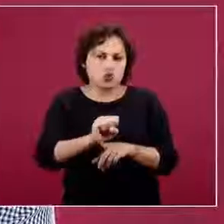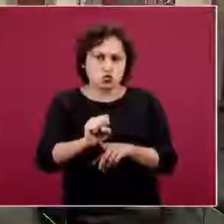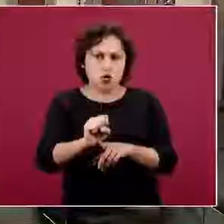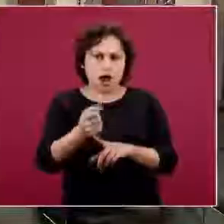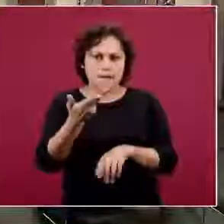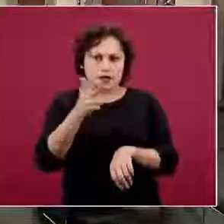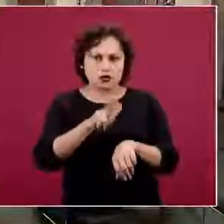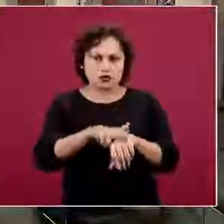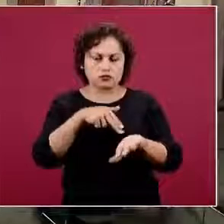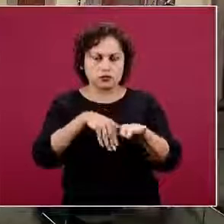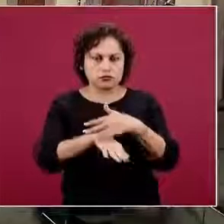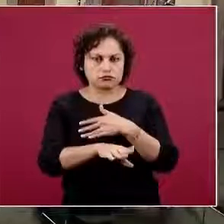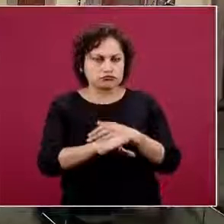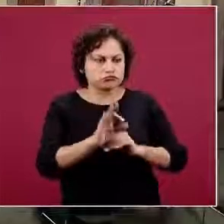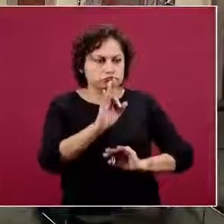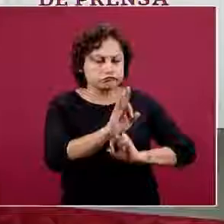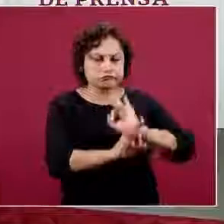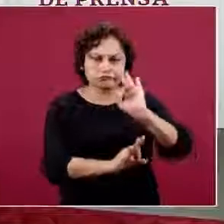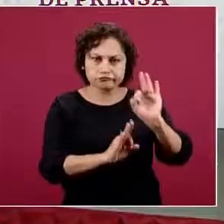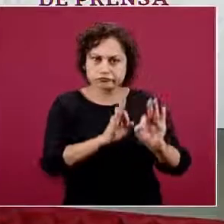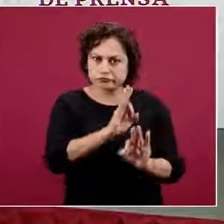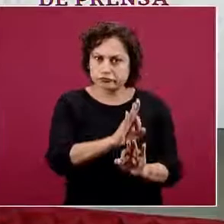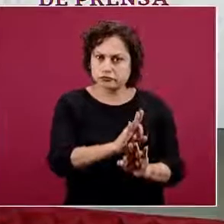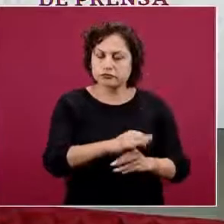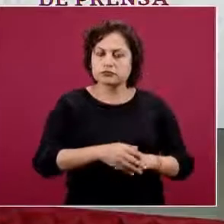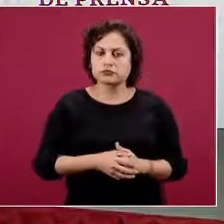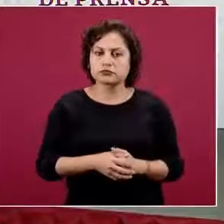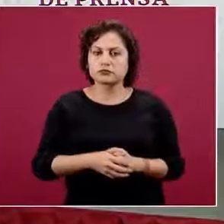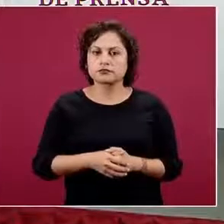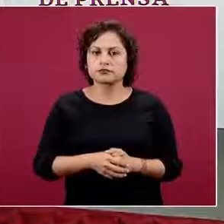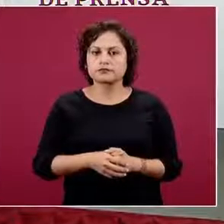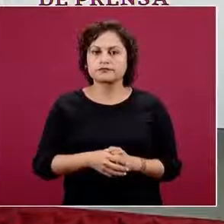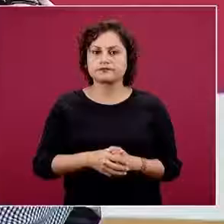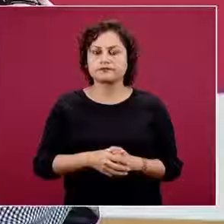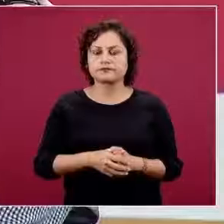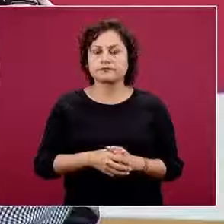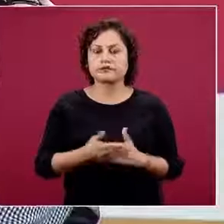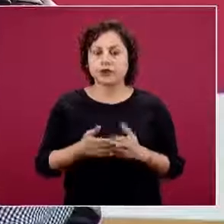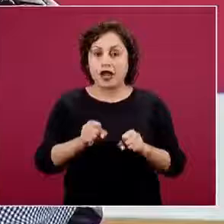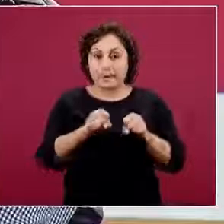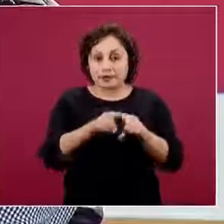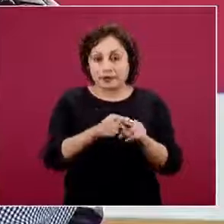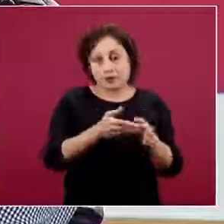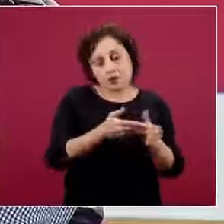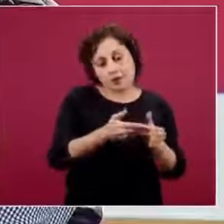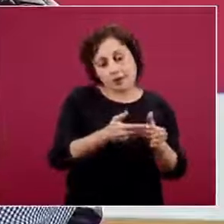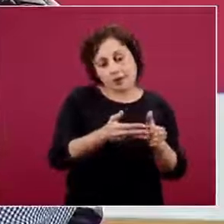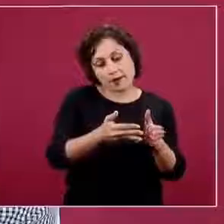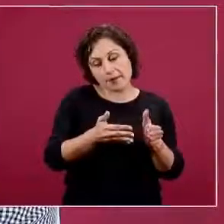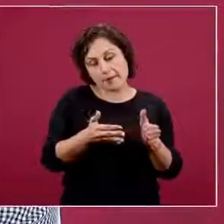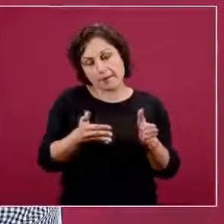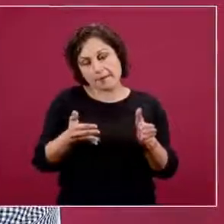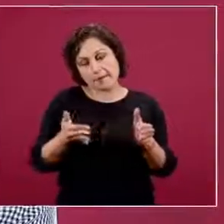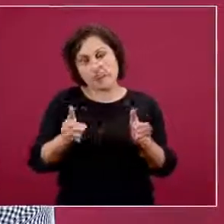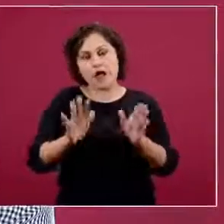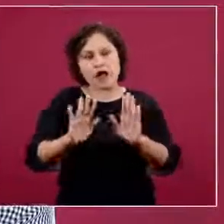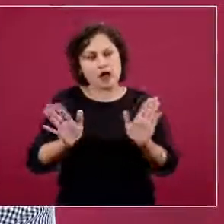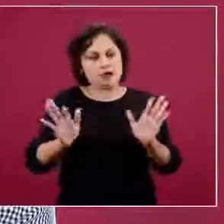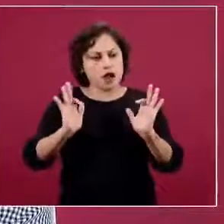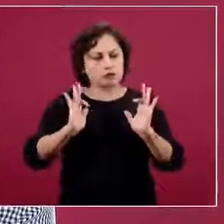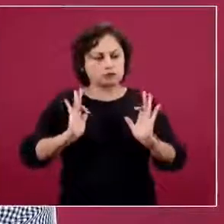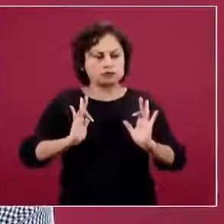abordaje especializado en ese marco, pero inclusive la misma evolución favorable hizo que en el primer cuadro pudiera regresar a